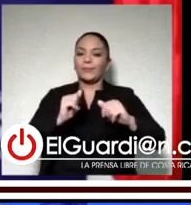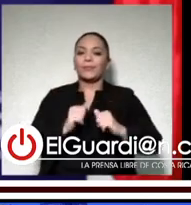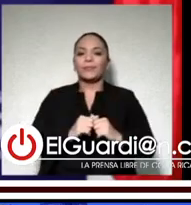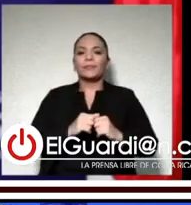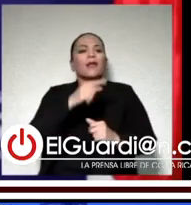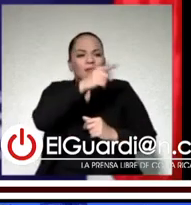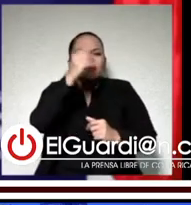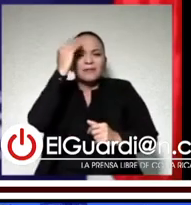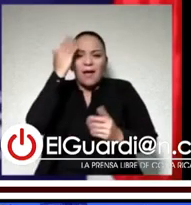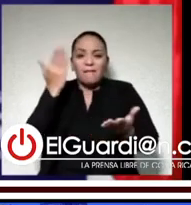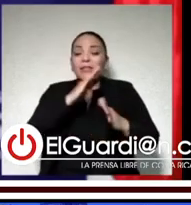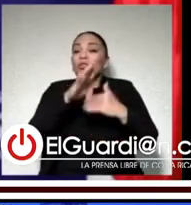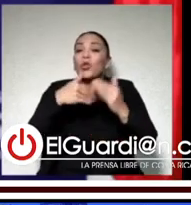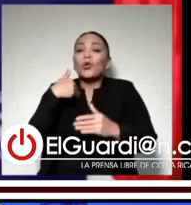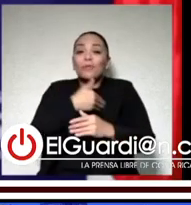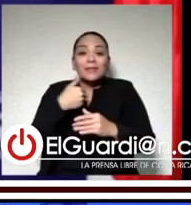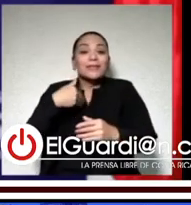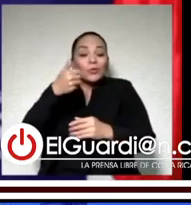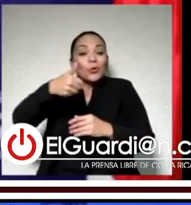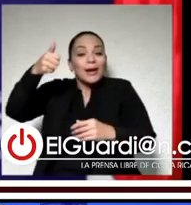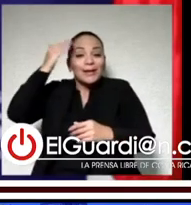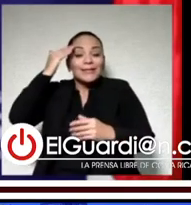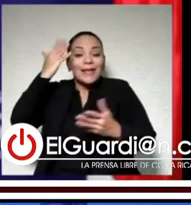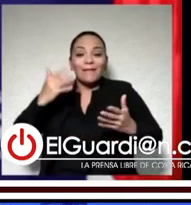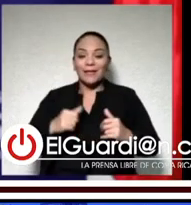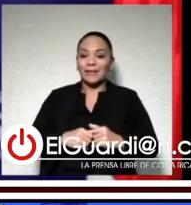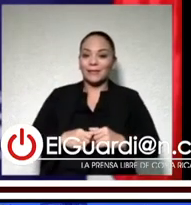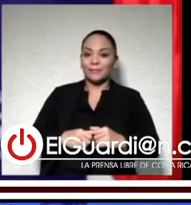los ministros, todos y los jerarcas.